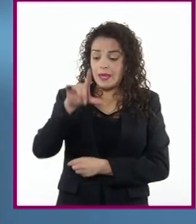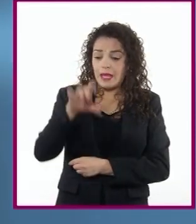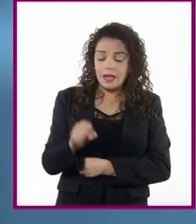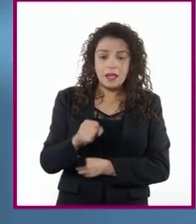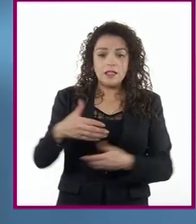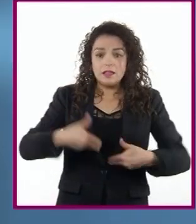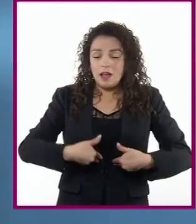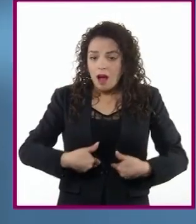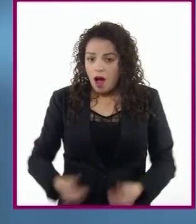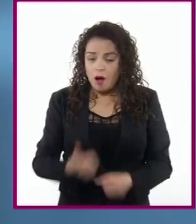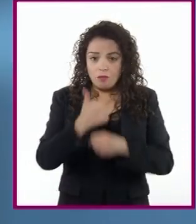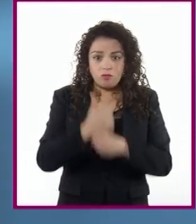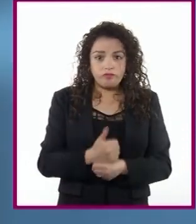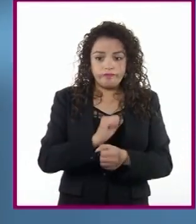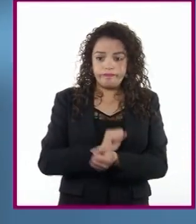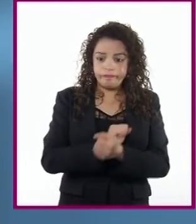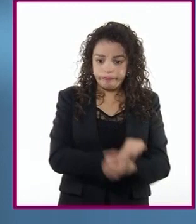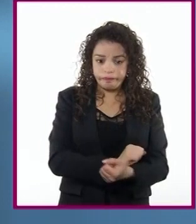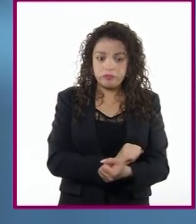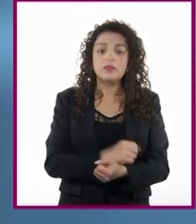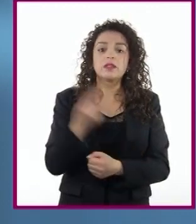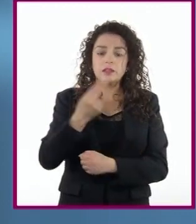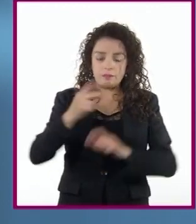reducido considerablemente y hasta evitado.